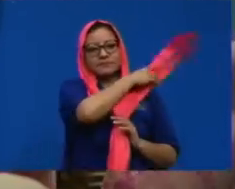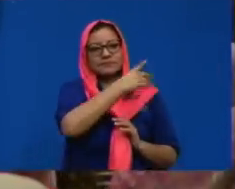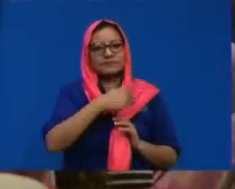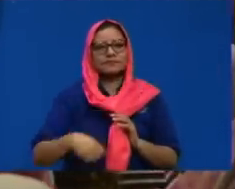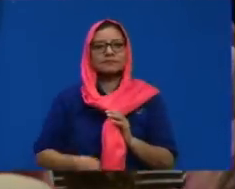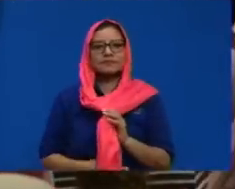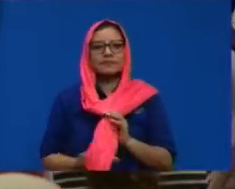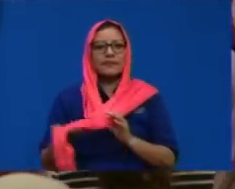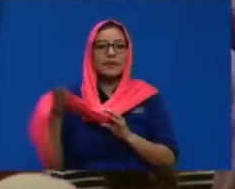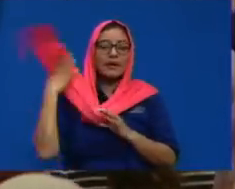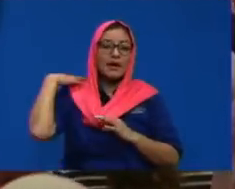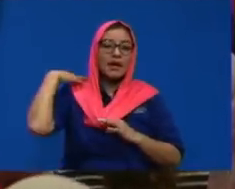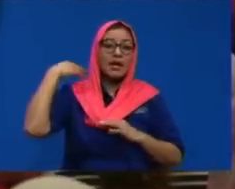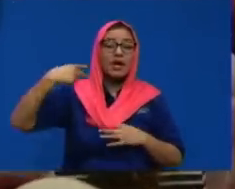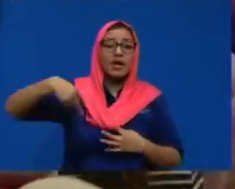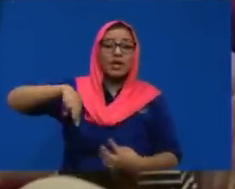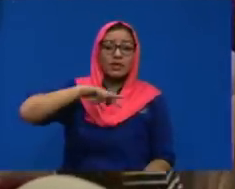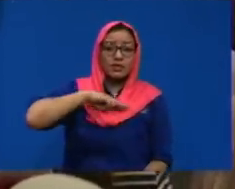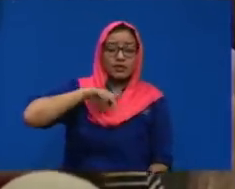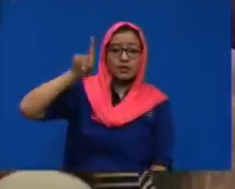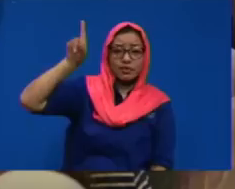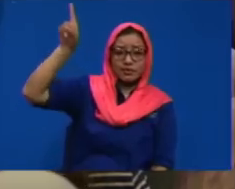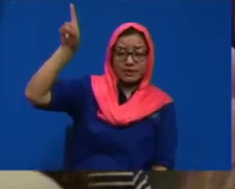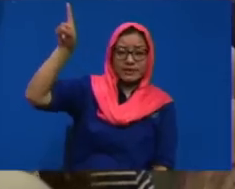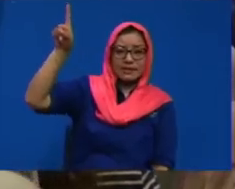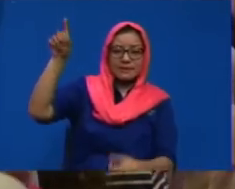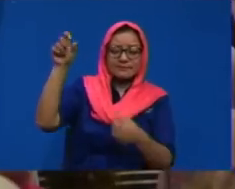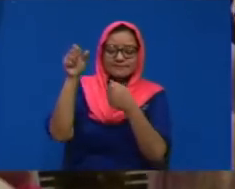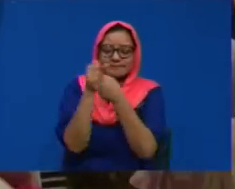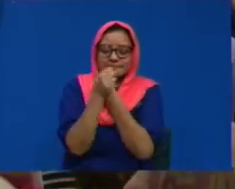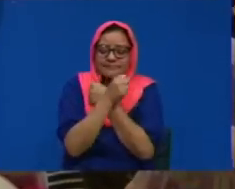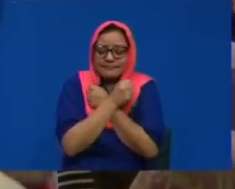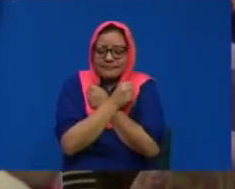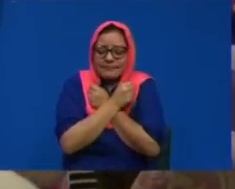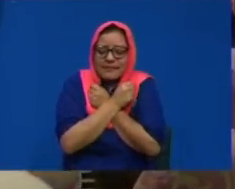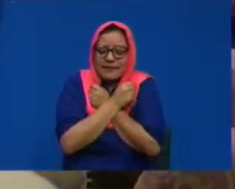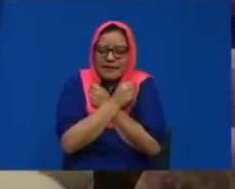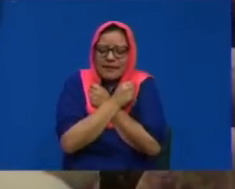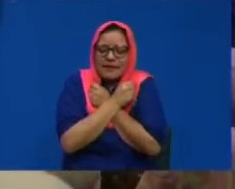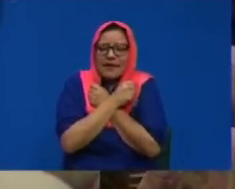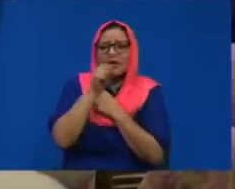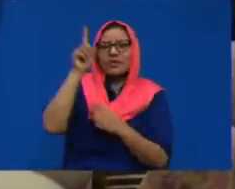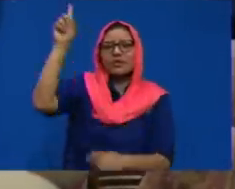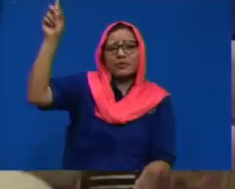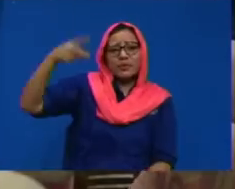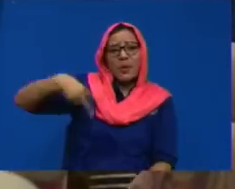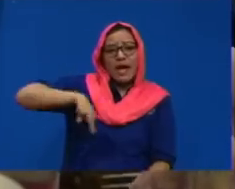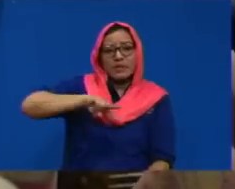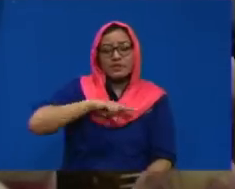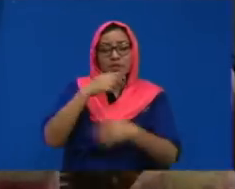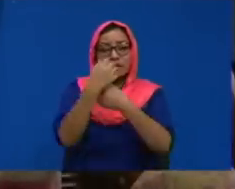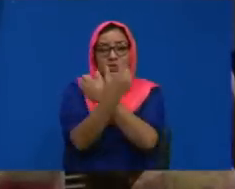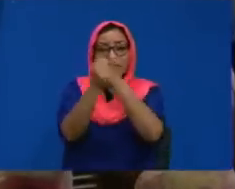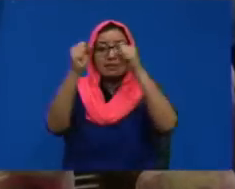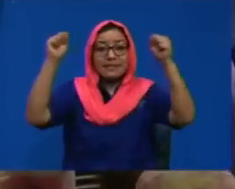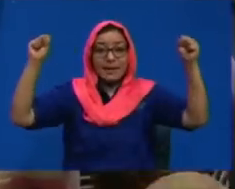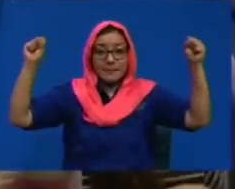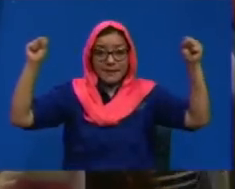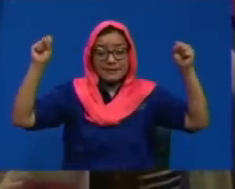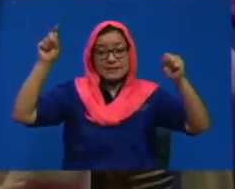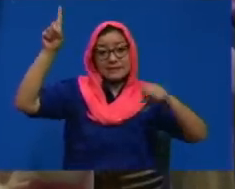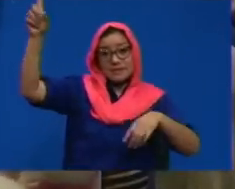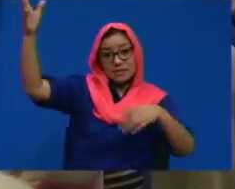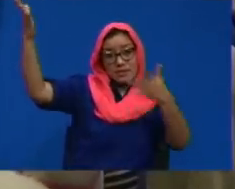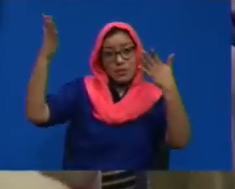Nuestro corazón arde de amor por aquel que nos salvó, por aquel que se entregó por